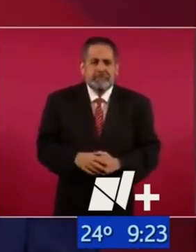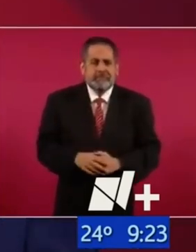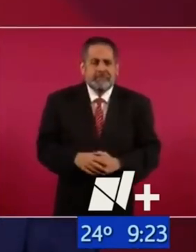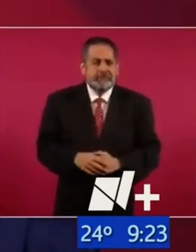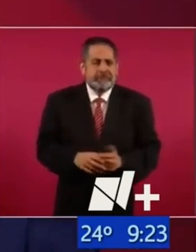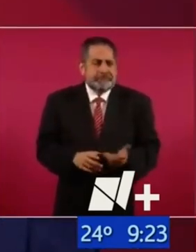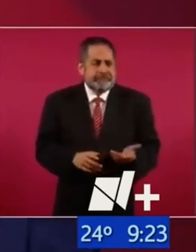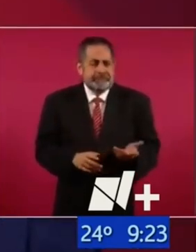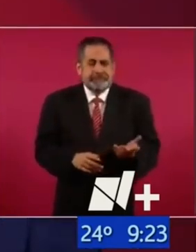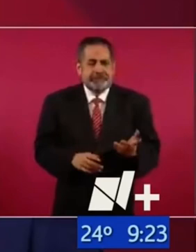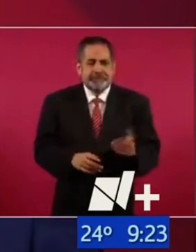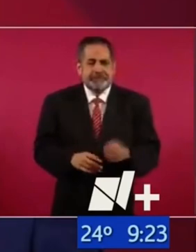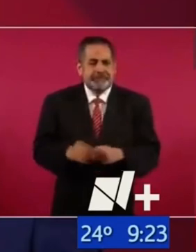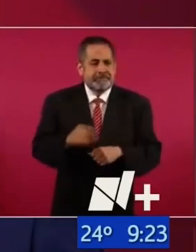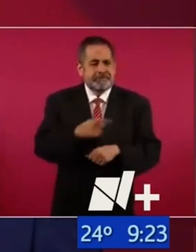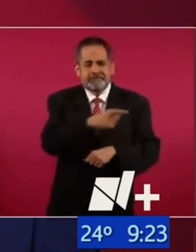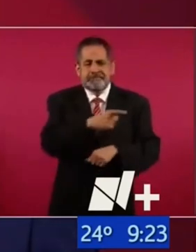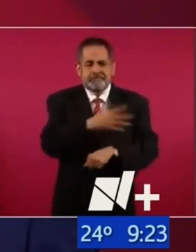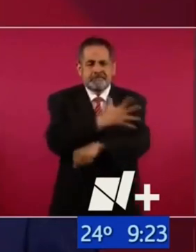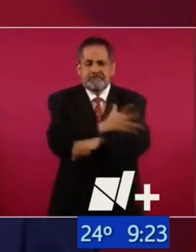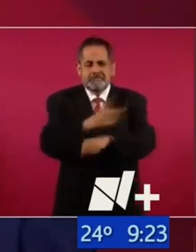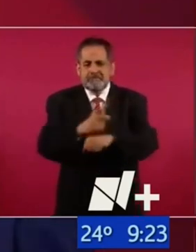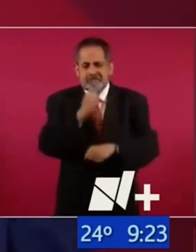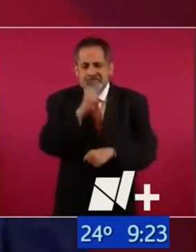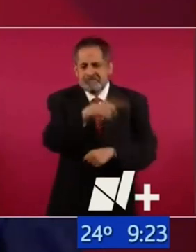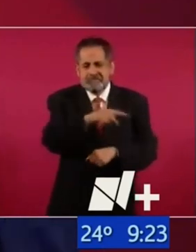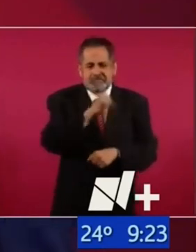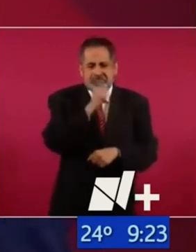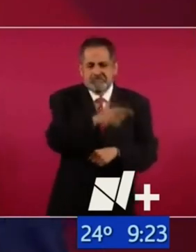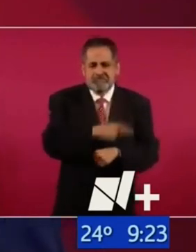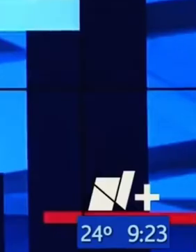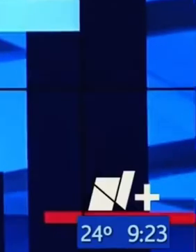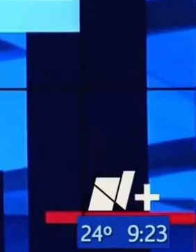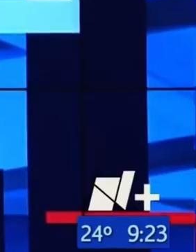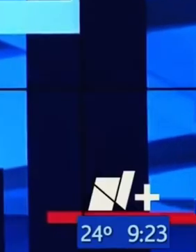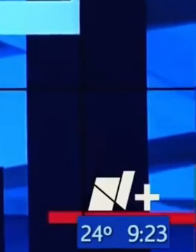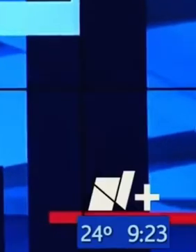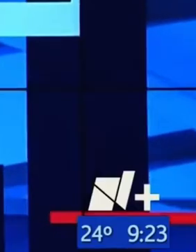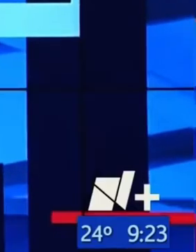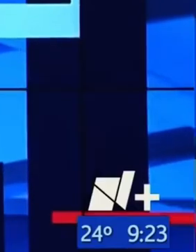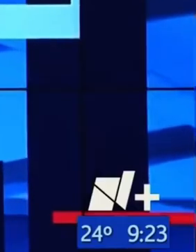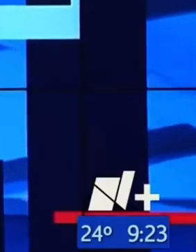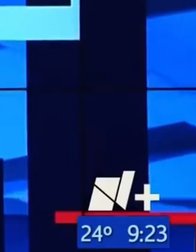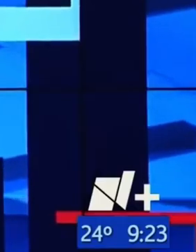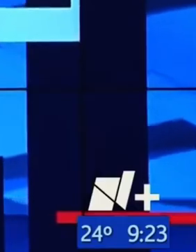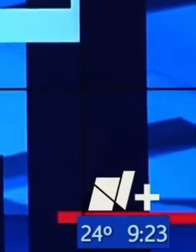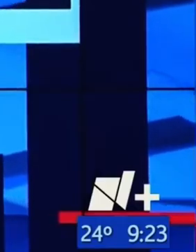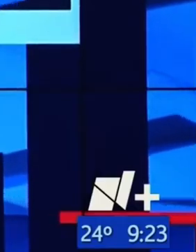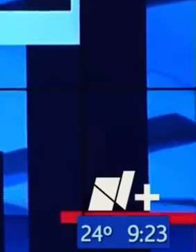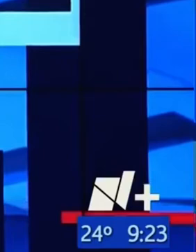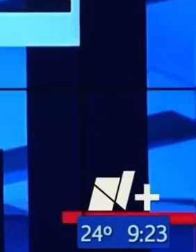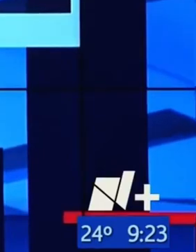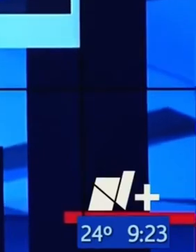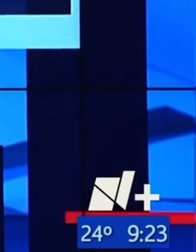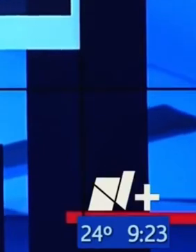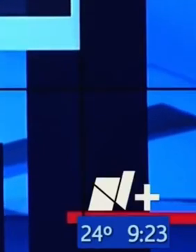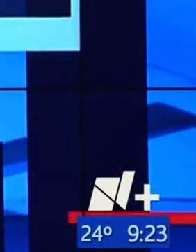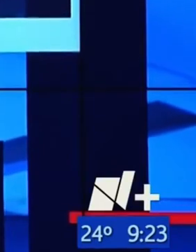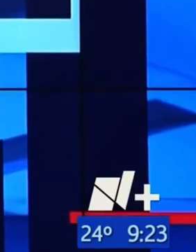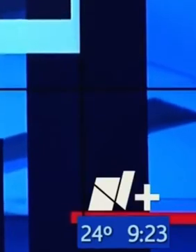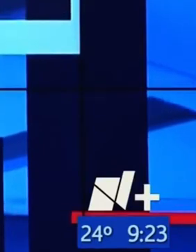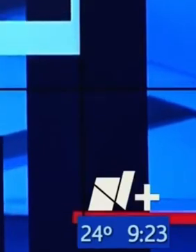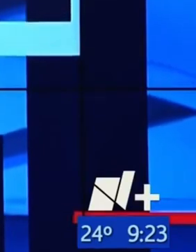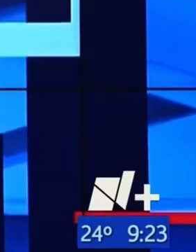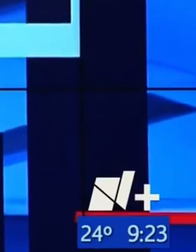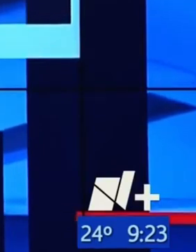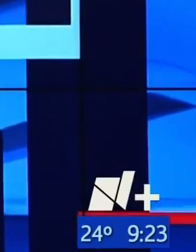y de deshonestidad intelectual. Esta noche ha sido reportado un nuevo caso